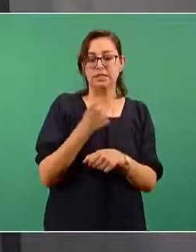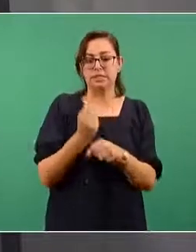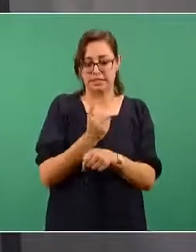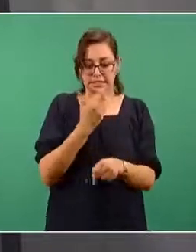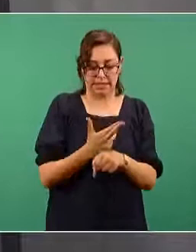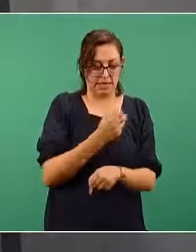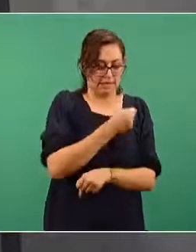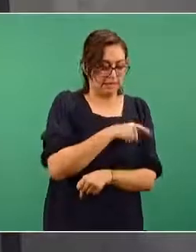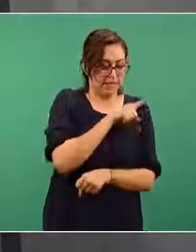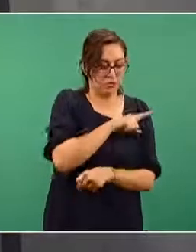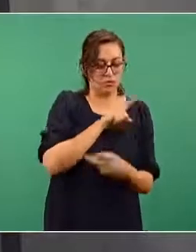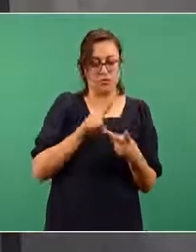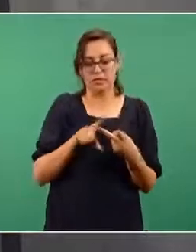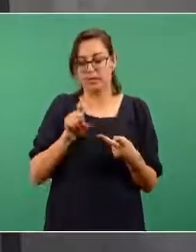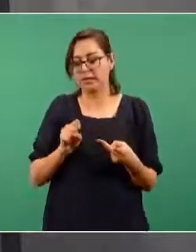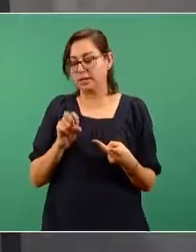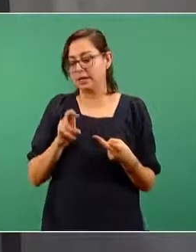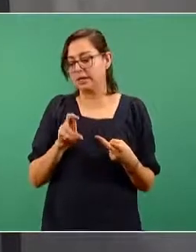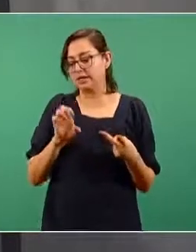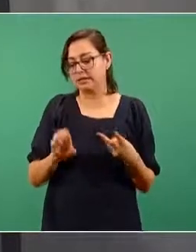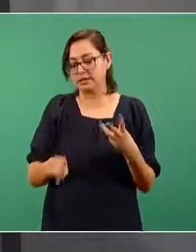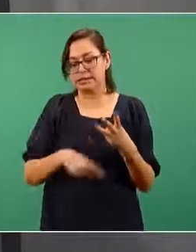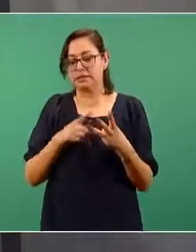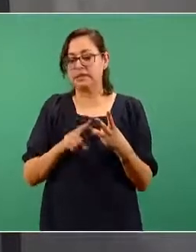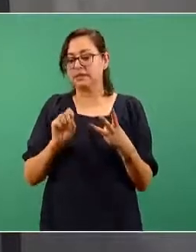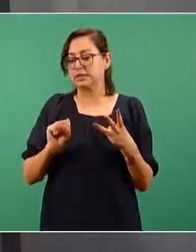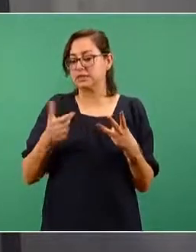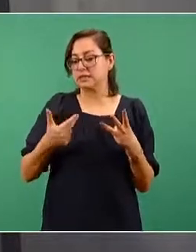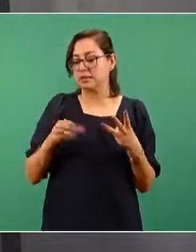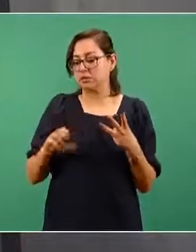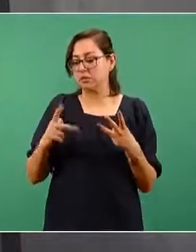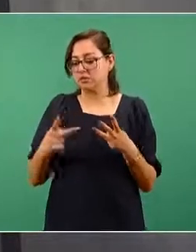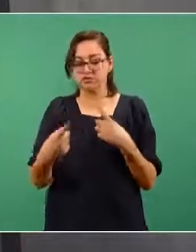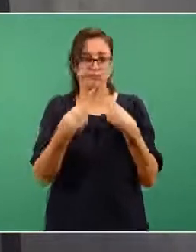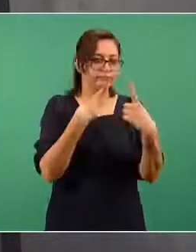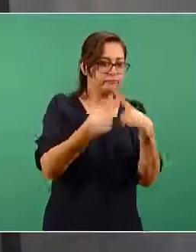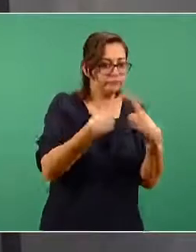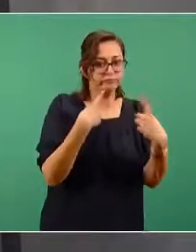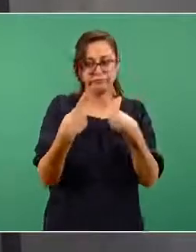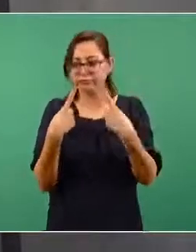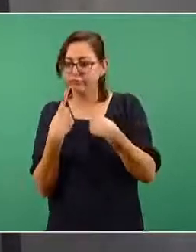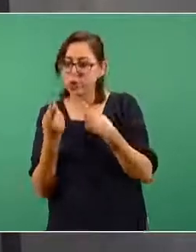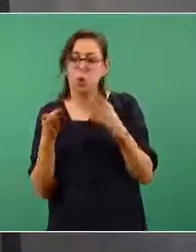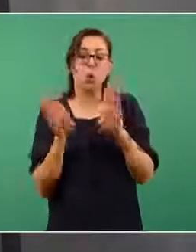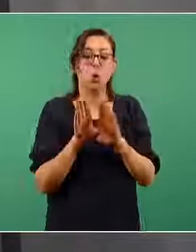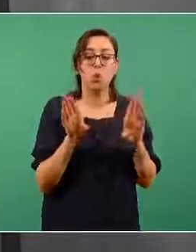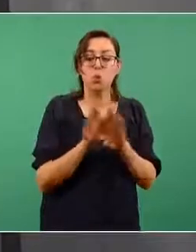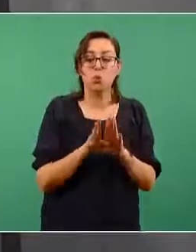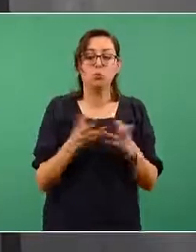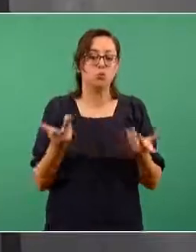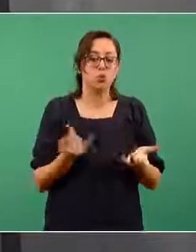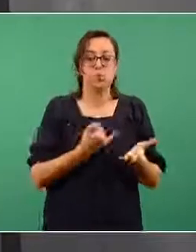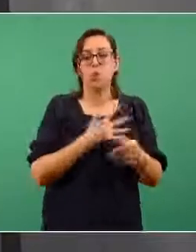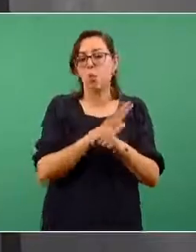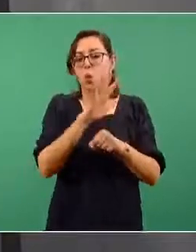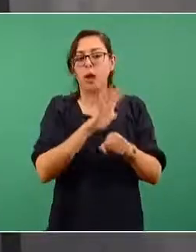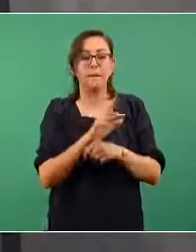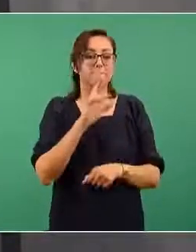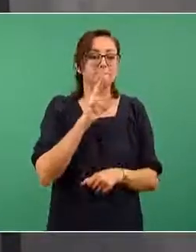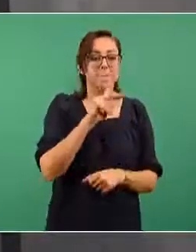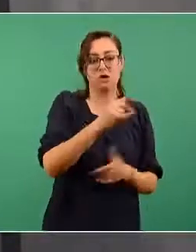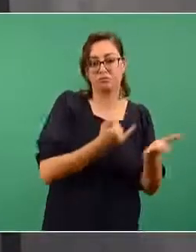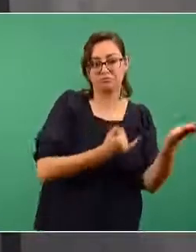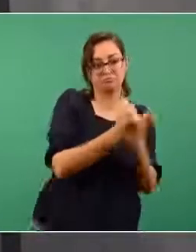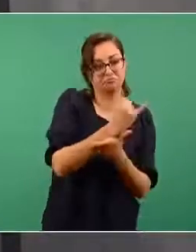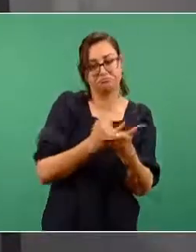también la Secretaría de Relaciones Exteriores y la Secretaría de Hacienda para establecer los detalles finales, y en cualquiera de los